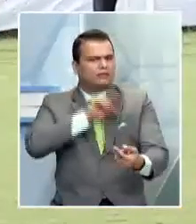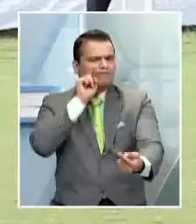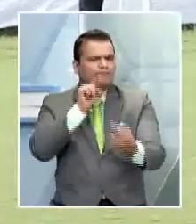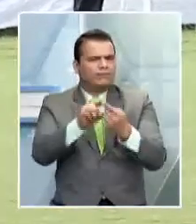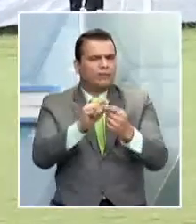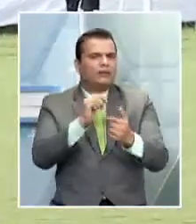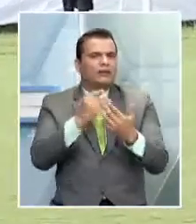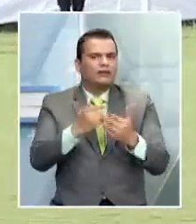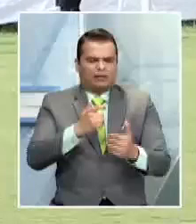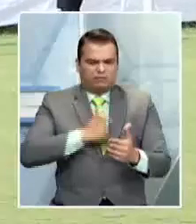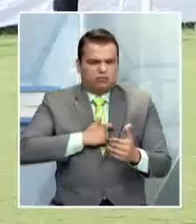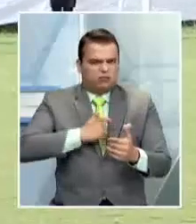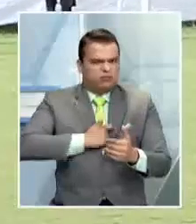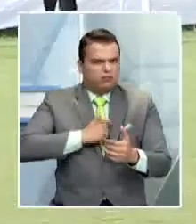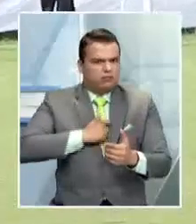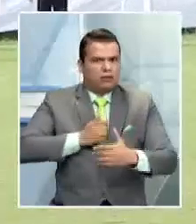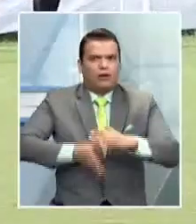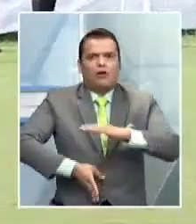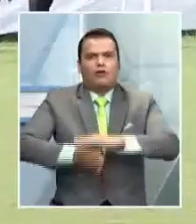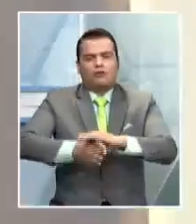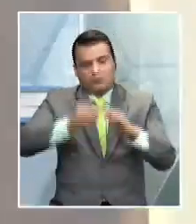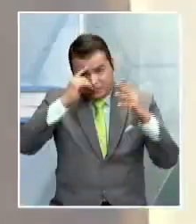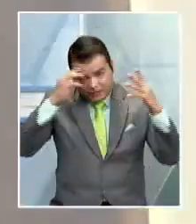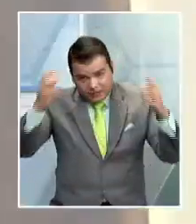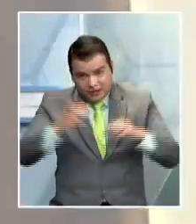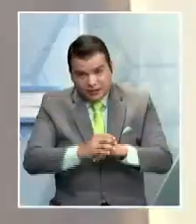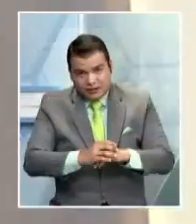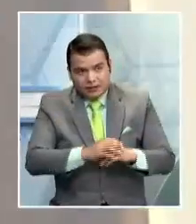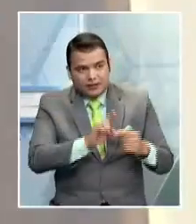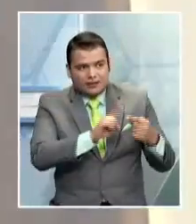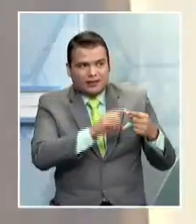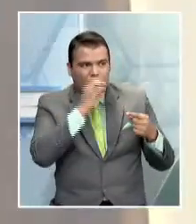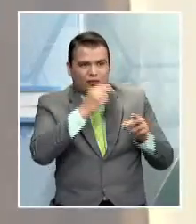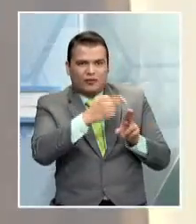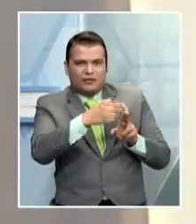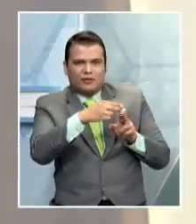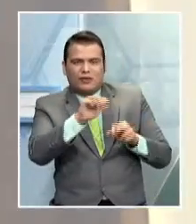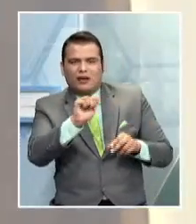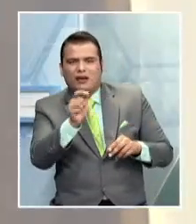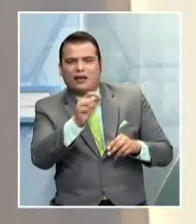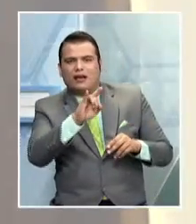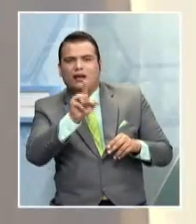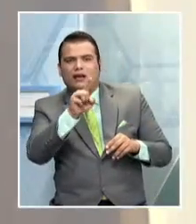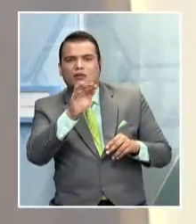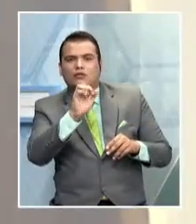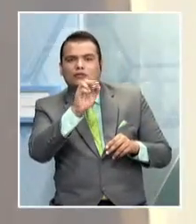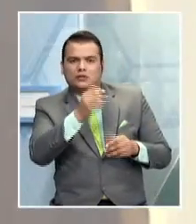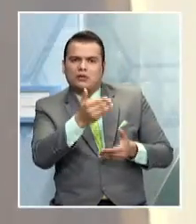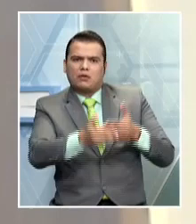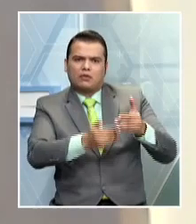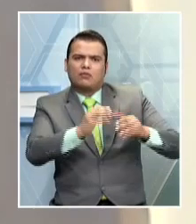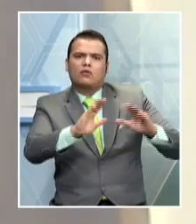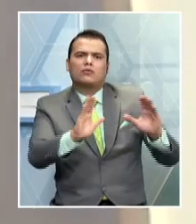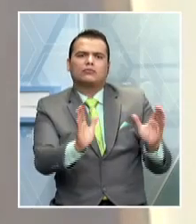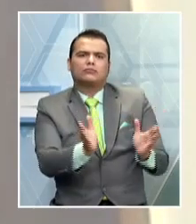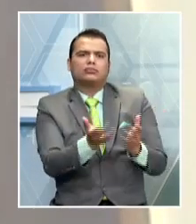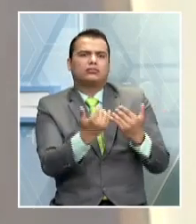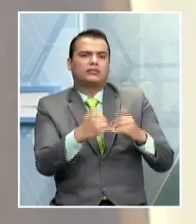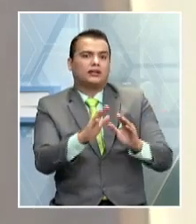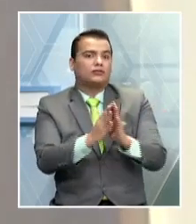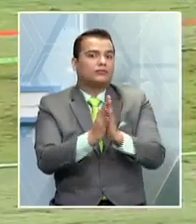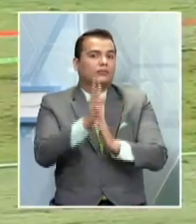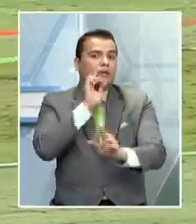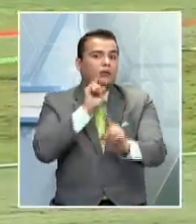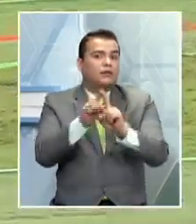eso nos preparamos. Lo de Palavecino ha ido evolucionando muy bien. Esperamos que para el partido lo podamos